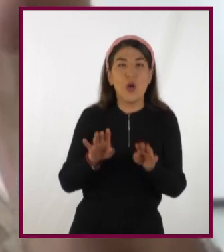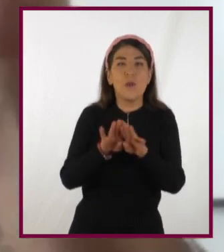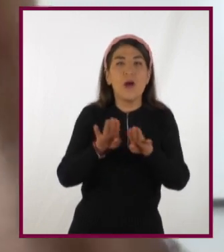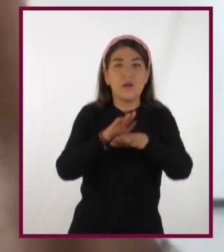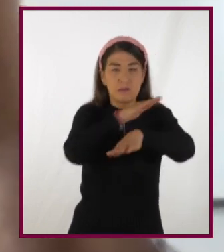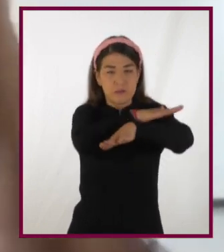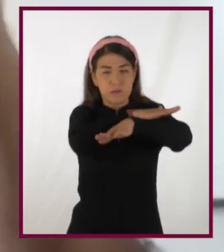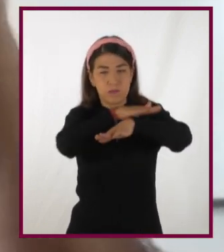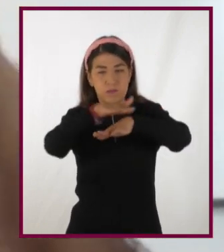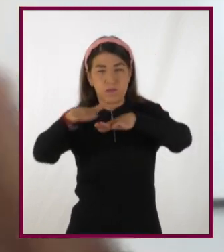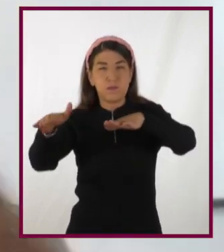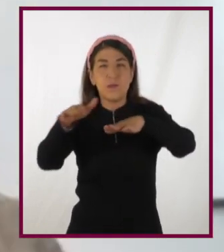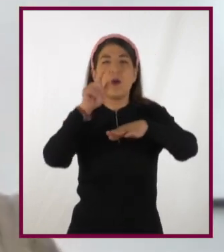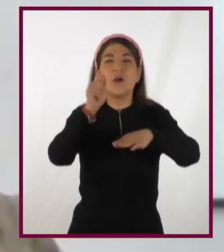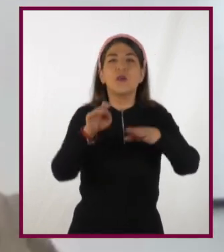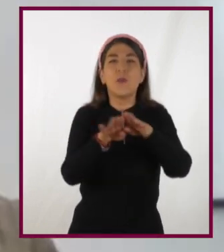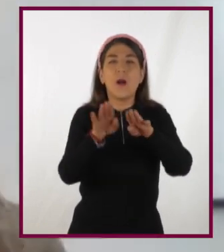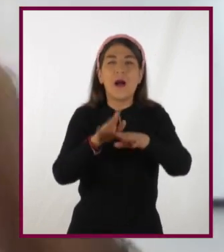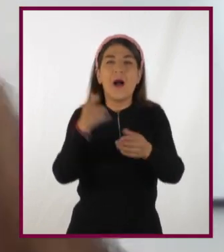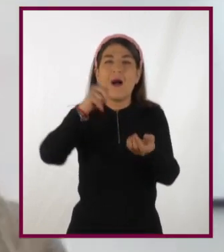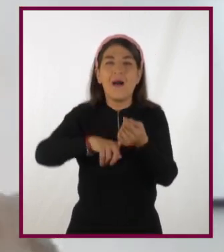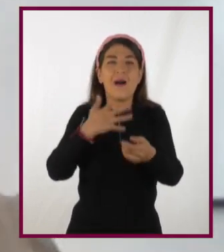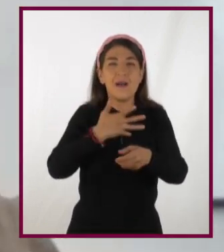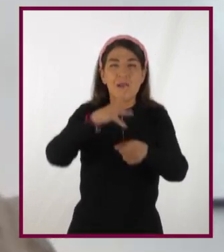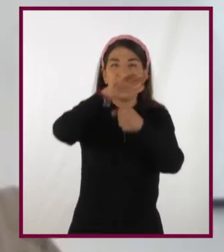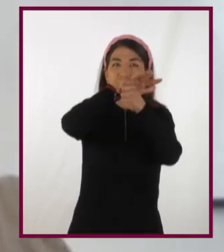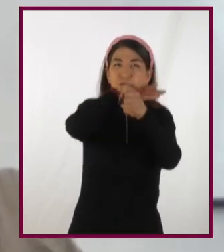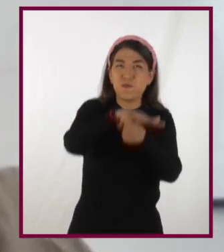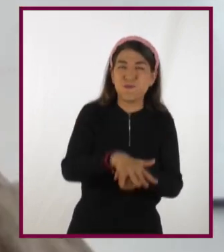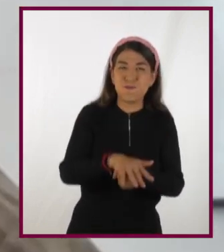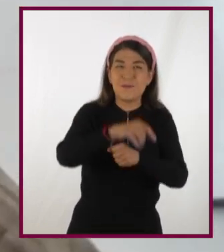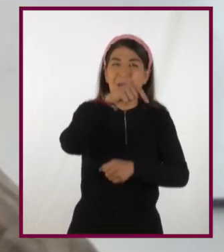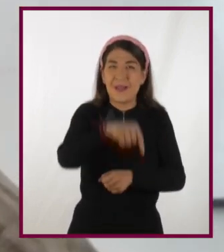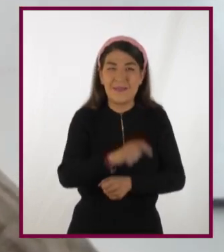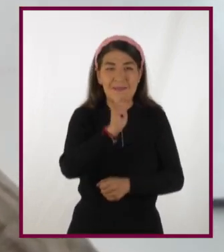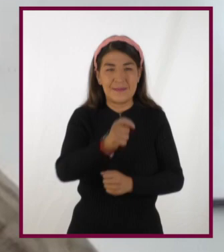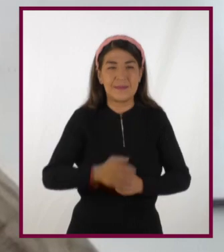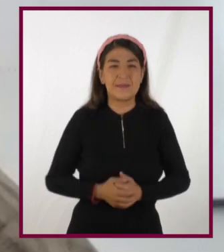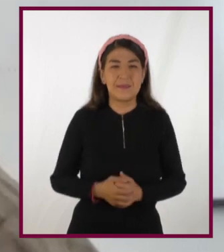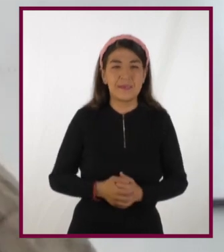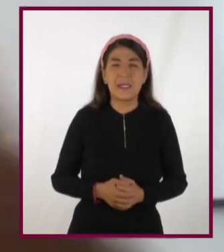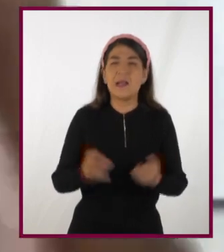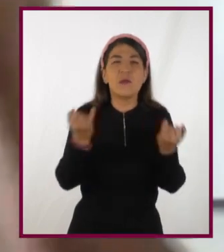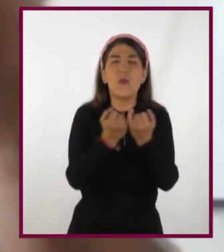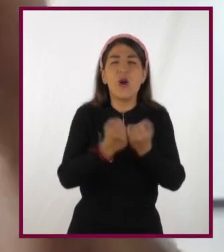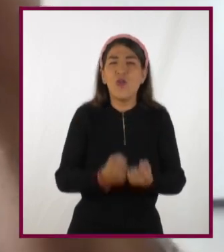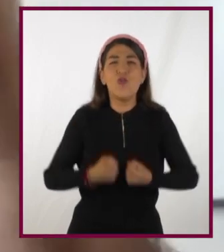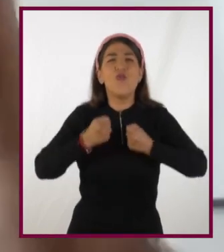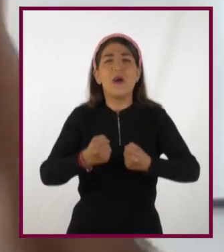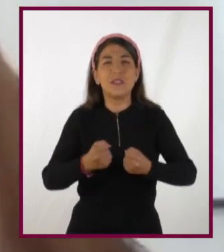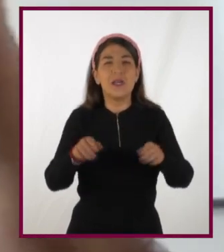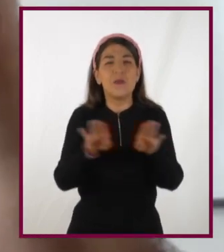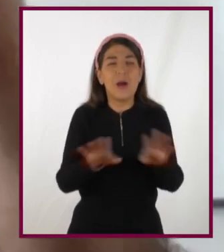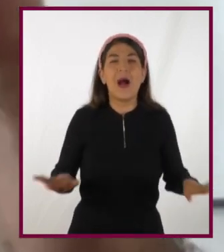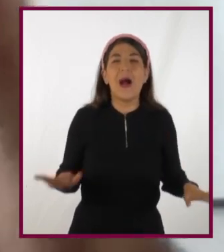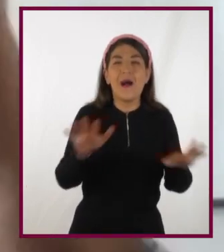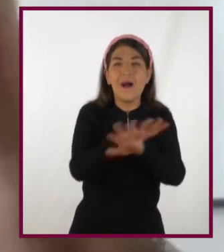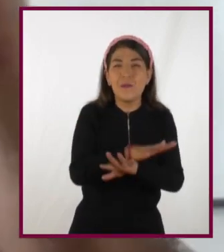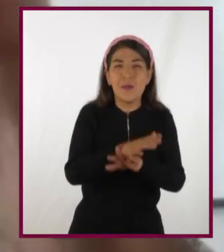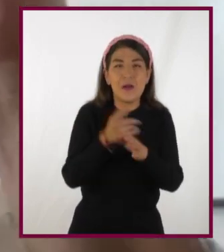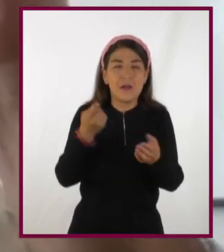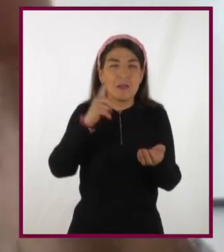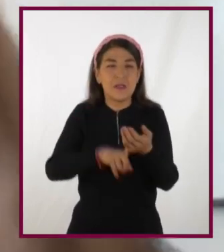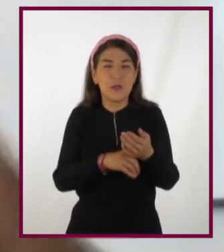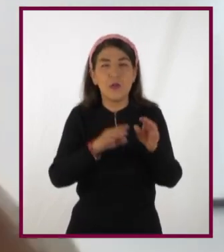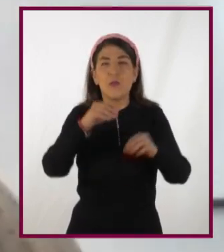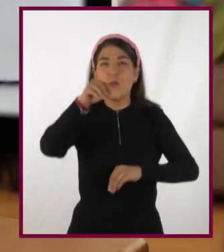superficie de una cierta porción de ese fluido, una pequeña porción de ese fluido. Y estas fuerzas pueden provocar cambios en el volumen